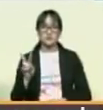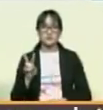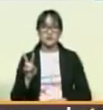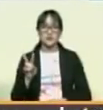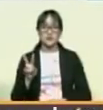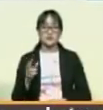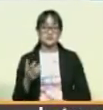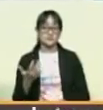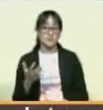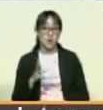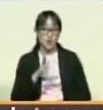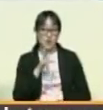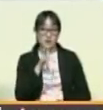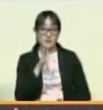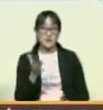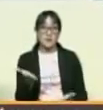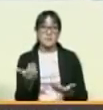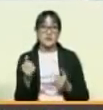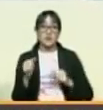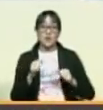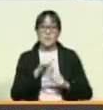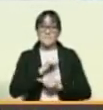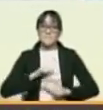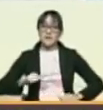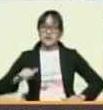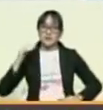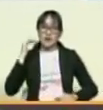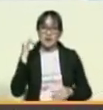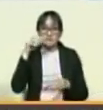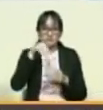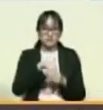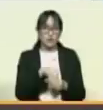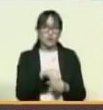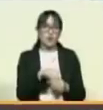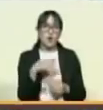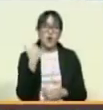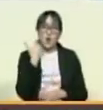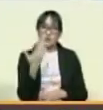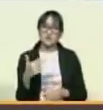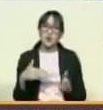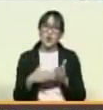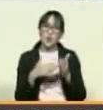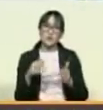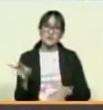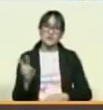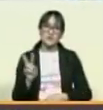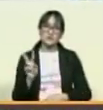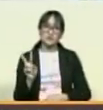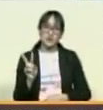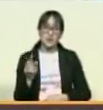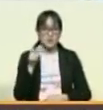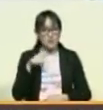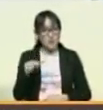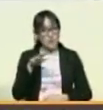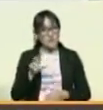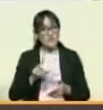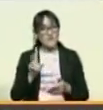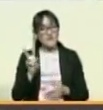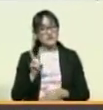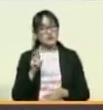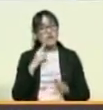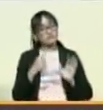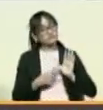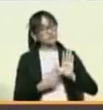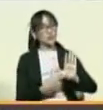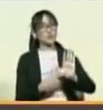a la barbaridad de solicitar acciones militares, acciones injerencistas, acciones groseras contra Venezuela, y el pueblo de Venezuela les va a dar una lección, como ya